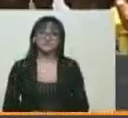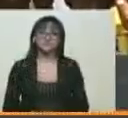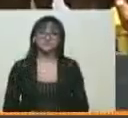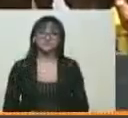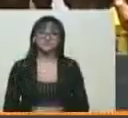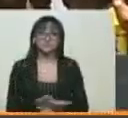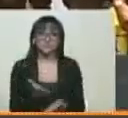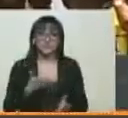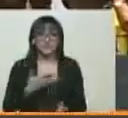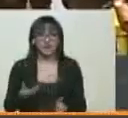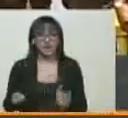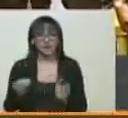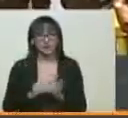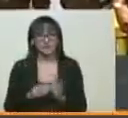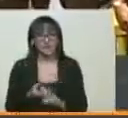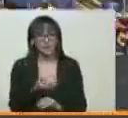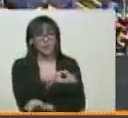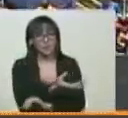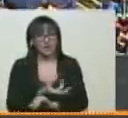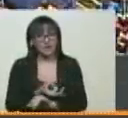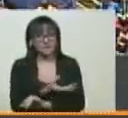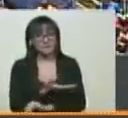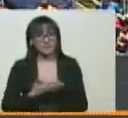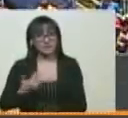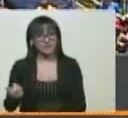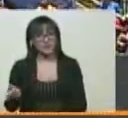¿Ustedes quieren que vuelvan las guarimbas a Venezuela?